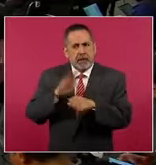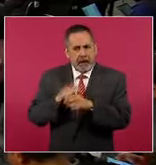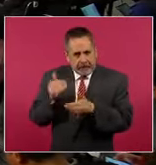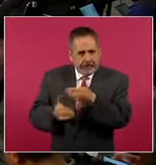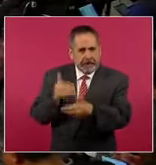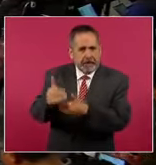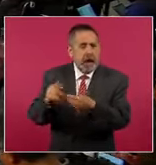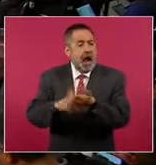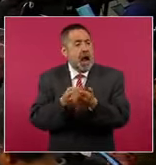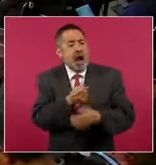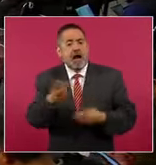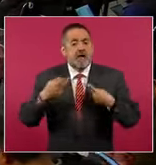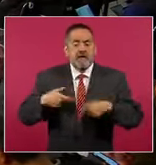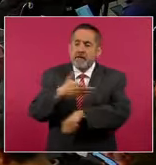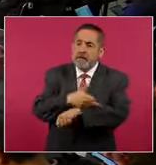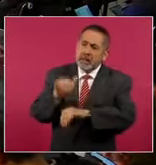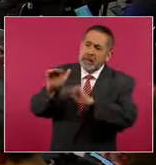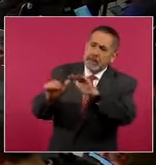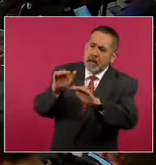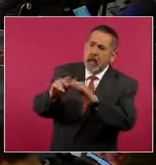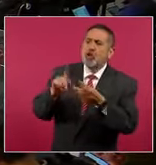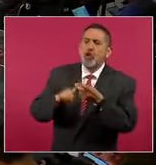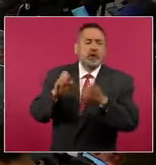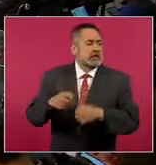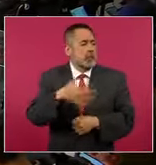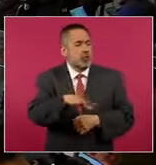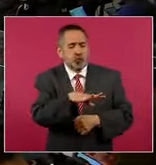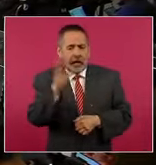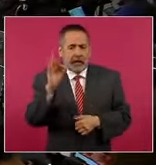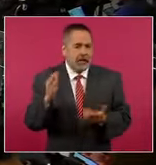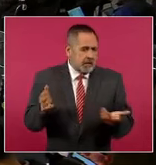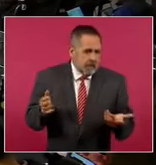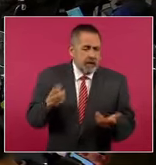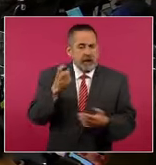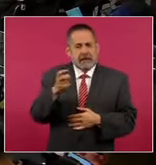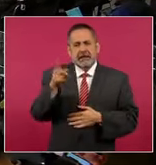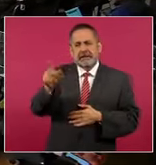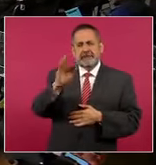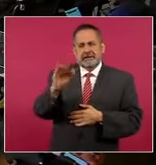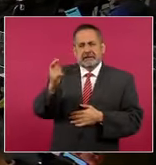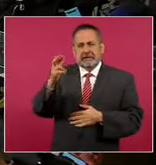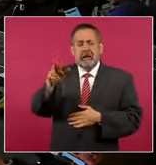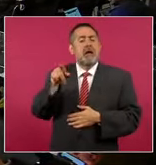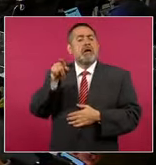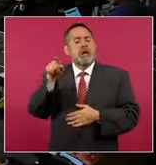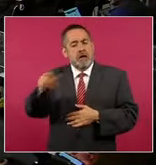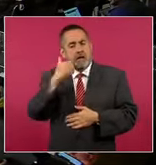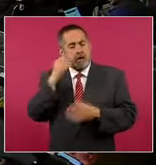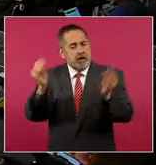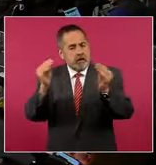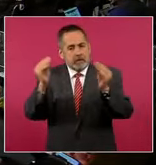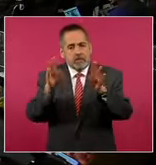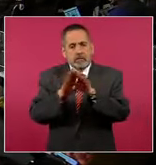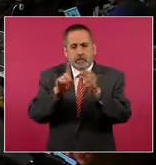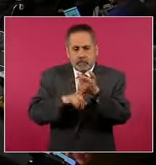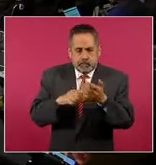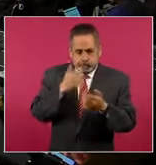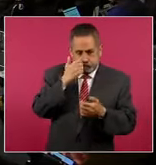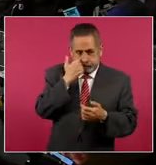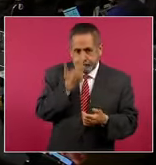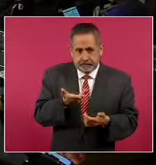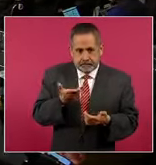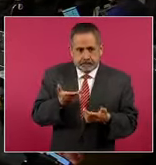que están solicitando que se encuentre a estas personas, es esta situación de la Fiscalía, que incluso está tratando de litigar pues lo que dicen